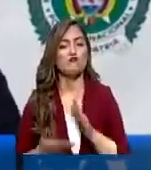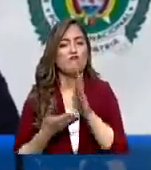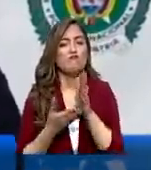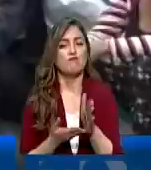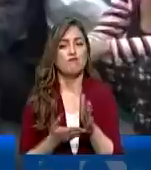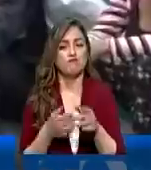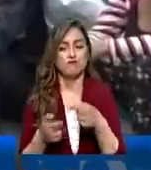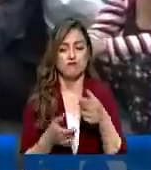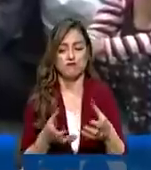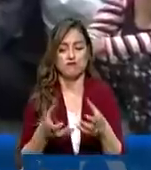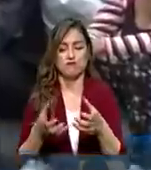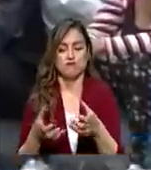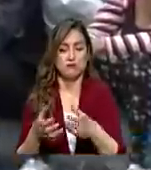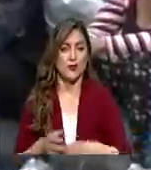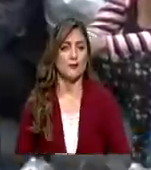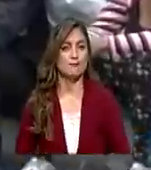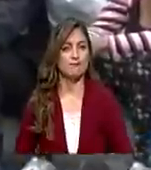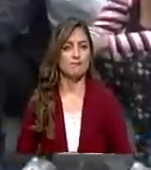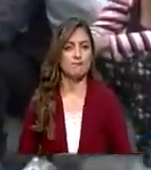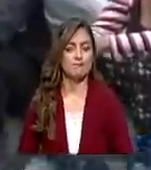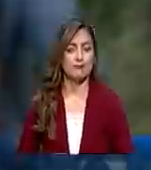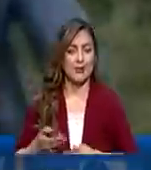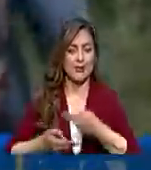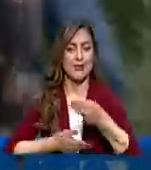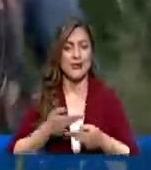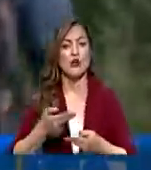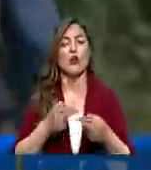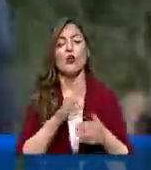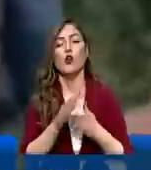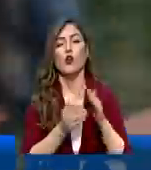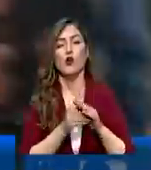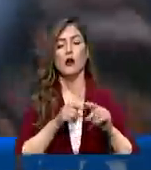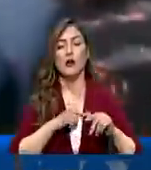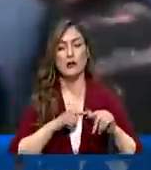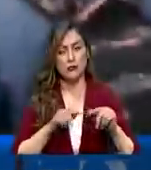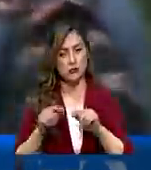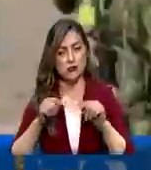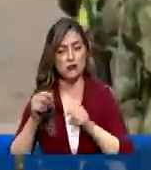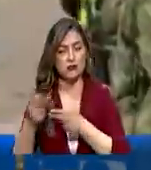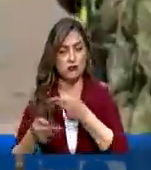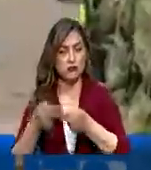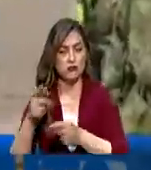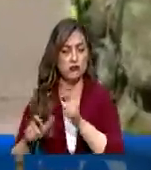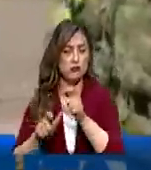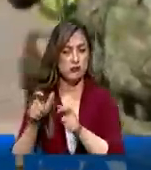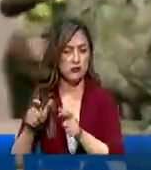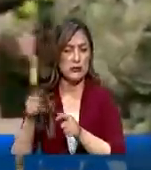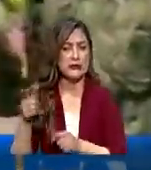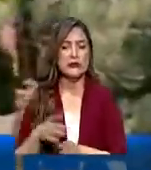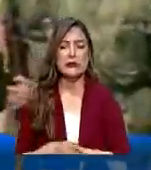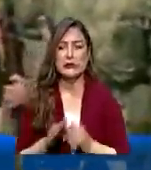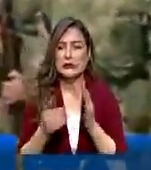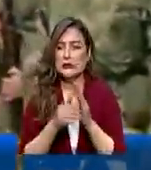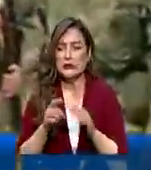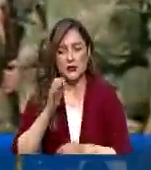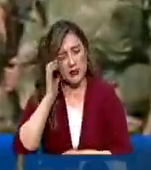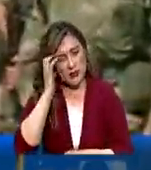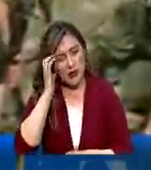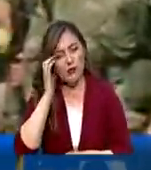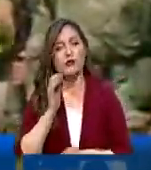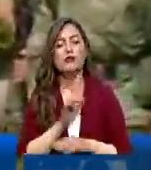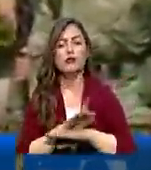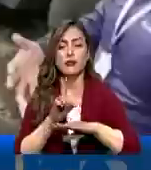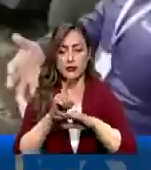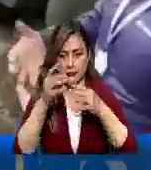paquete chileno. A ello se suma el tráfico ilegal de migrantes por los pasos clandestinos, que generan preocupación al director nacional de migración